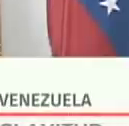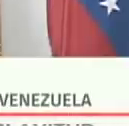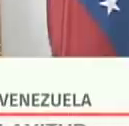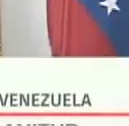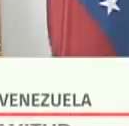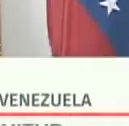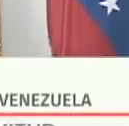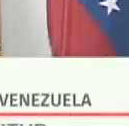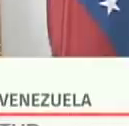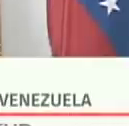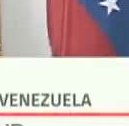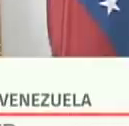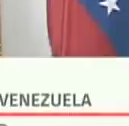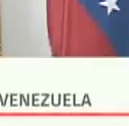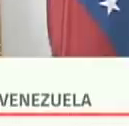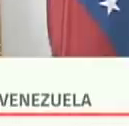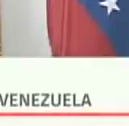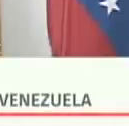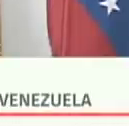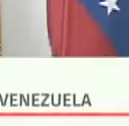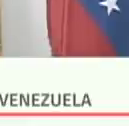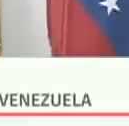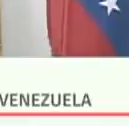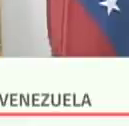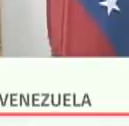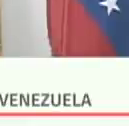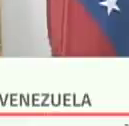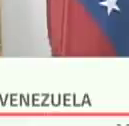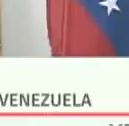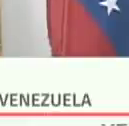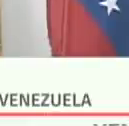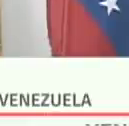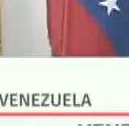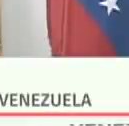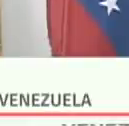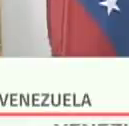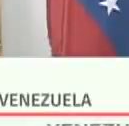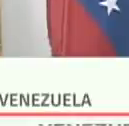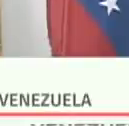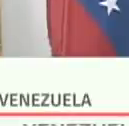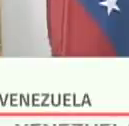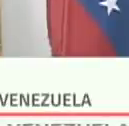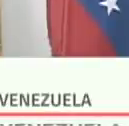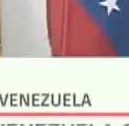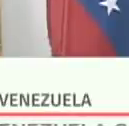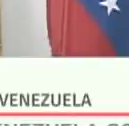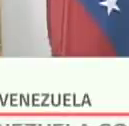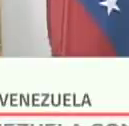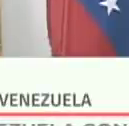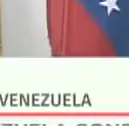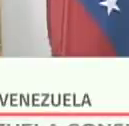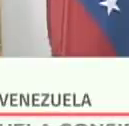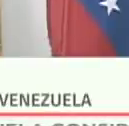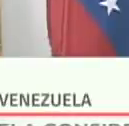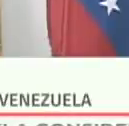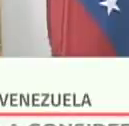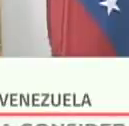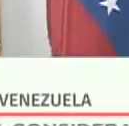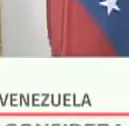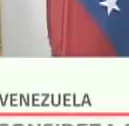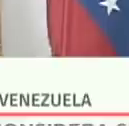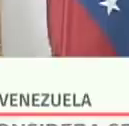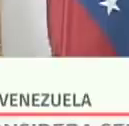a la fuerza de voluntad consciente y superior de todo nuestro